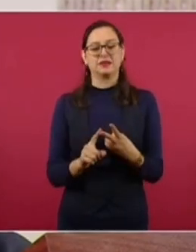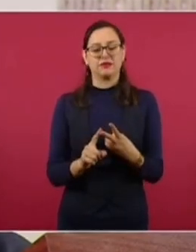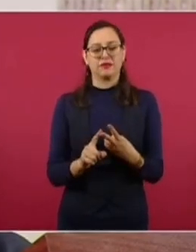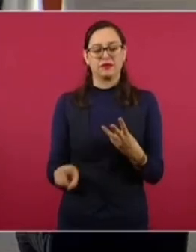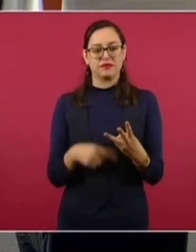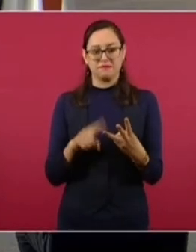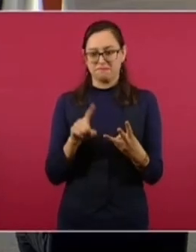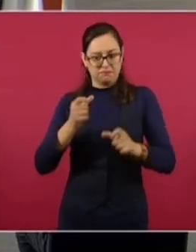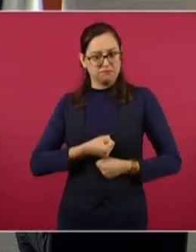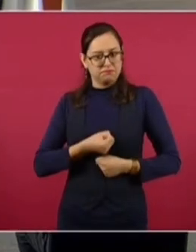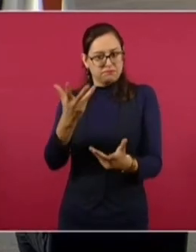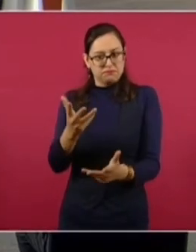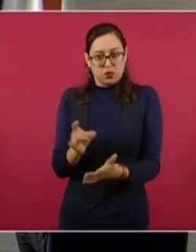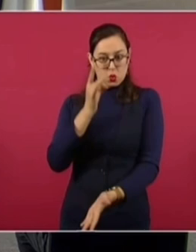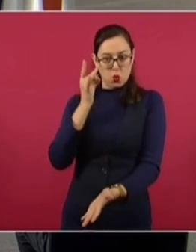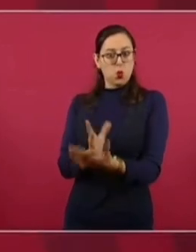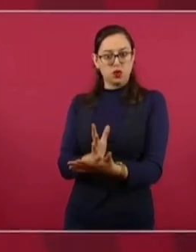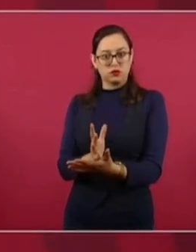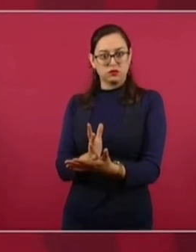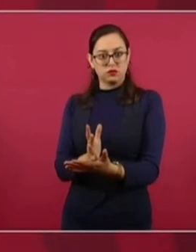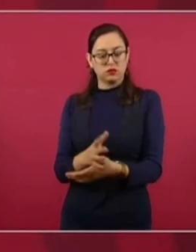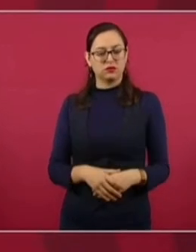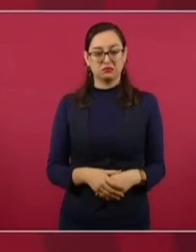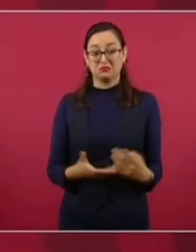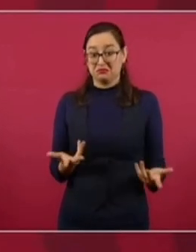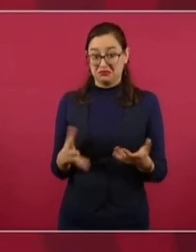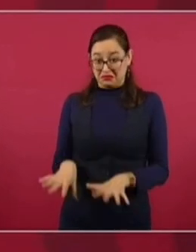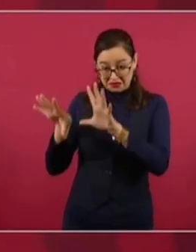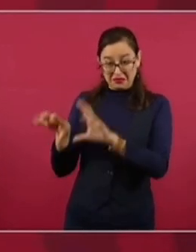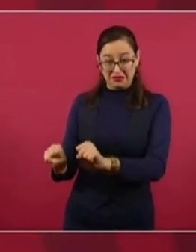y ejerció su libertad. Y que detenerlo